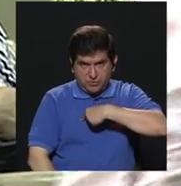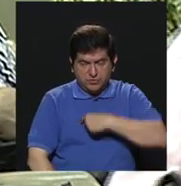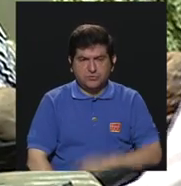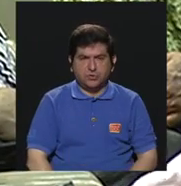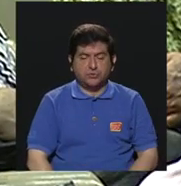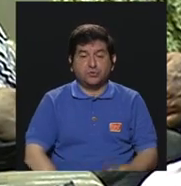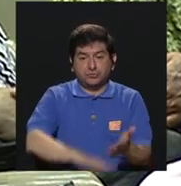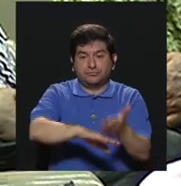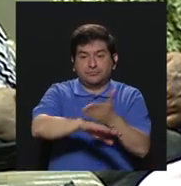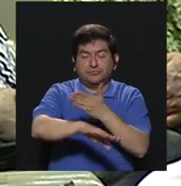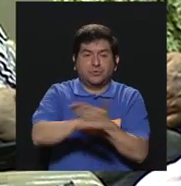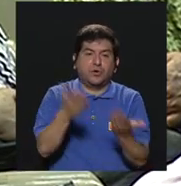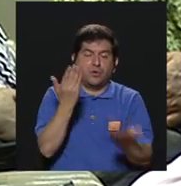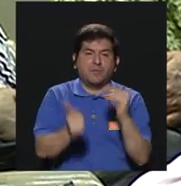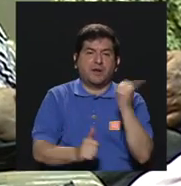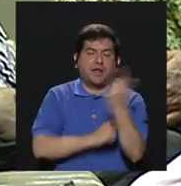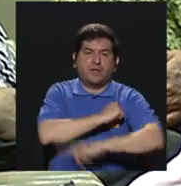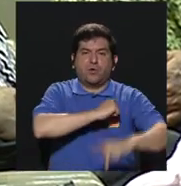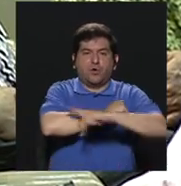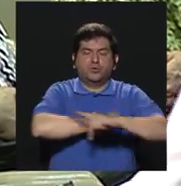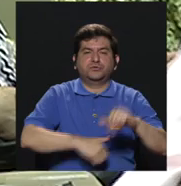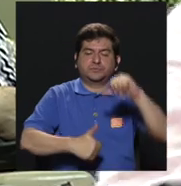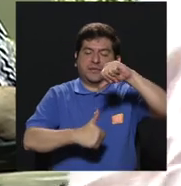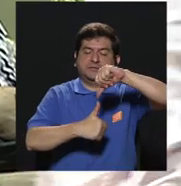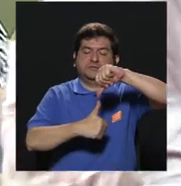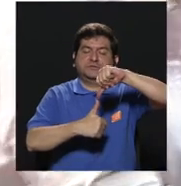más progresistas que en otros países centroamericanos.